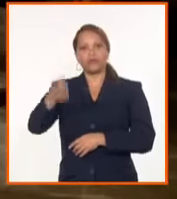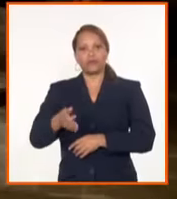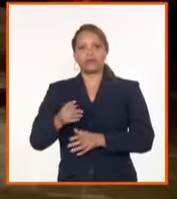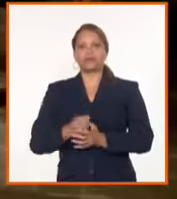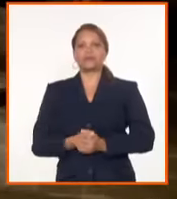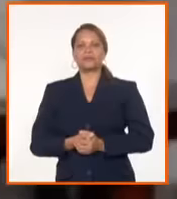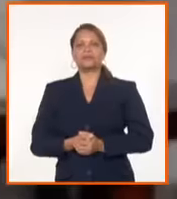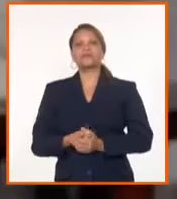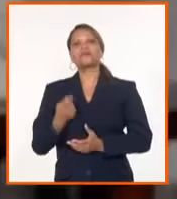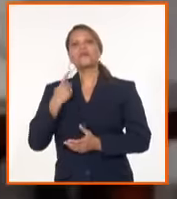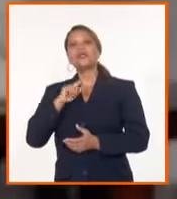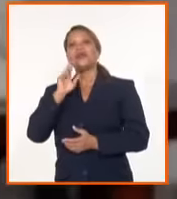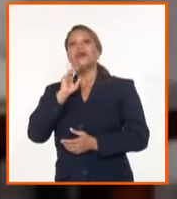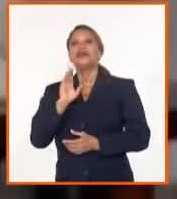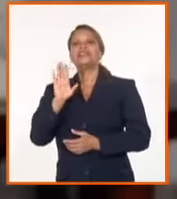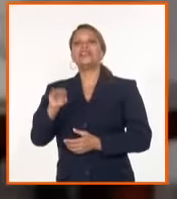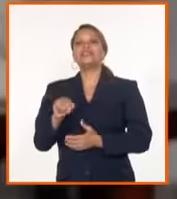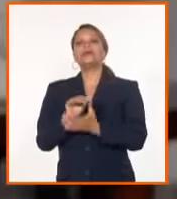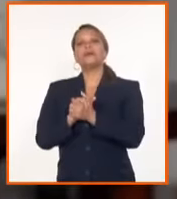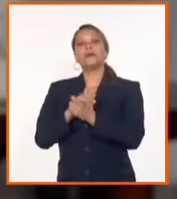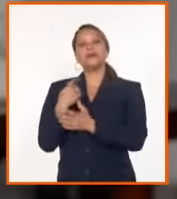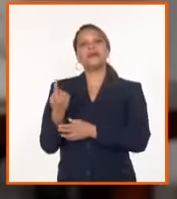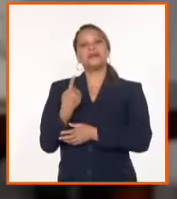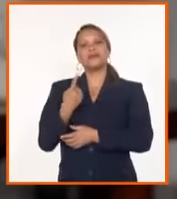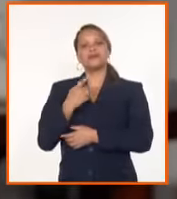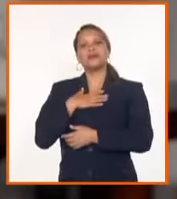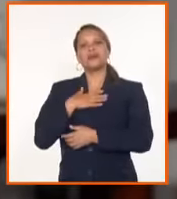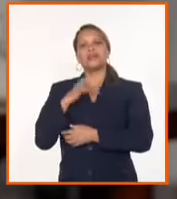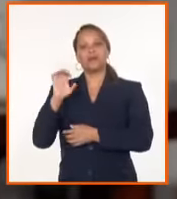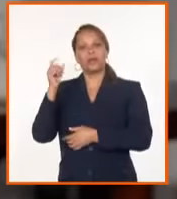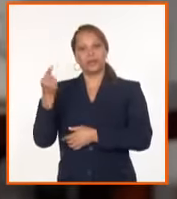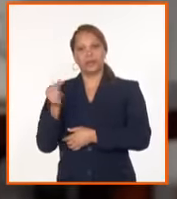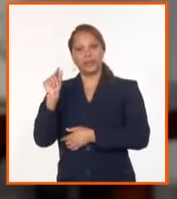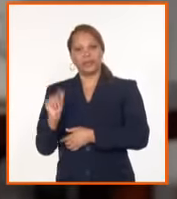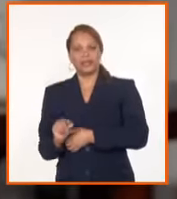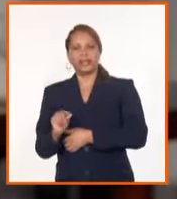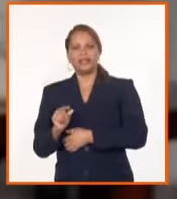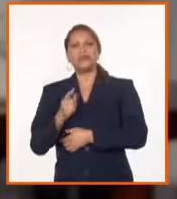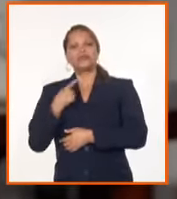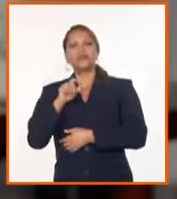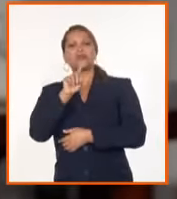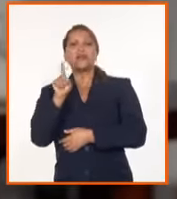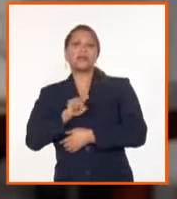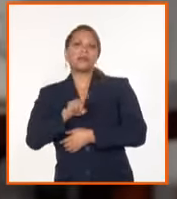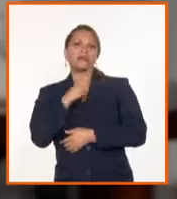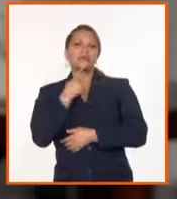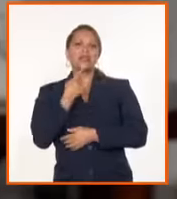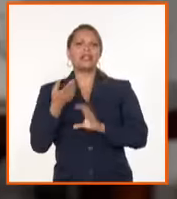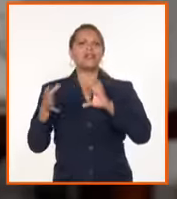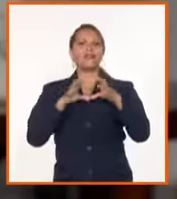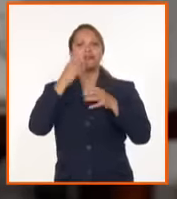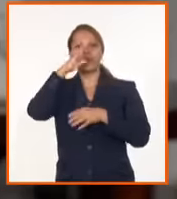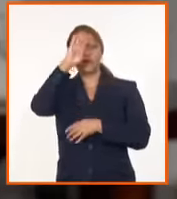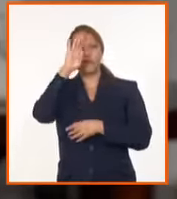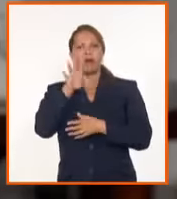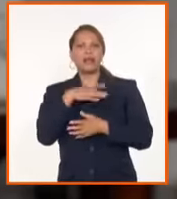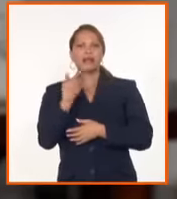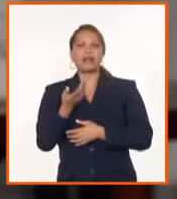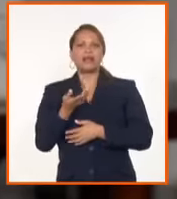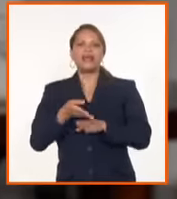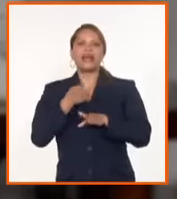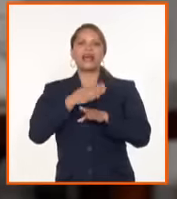un amigo común, Osvaldo Martínez, gran economista. A una vez le pregunté cuál era el modelo cubano, me dijo, el